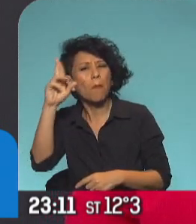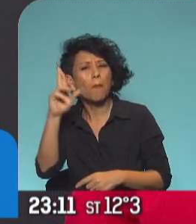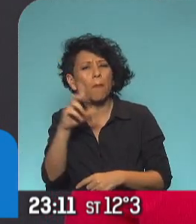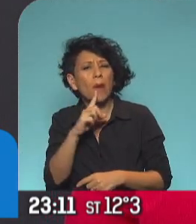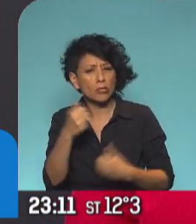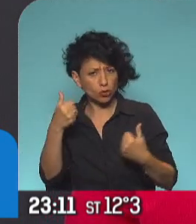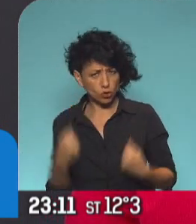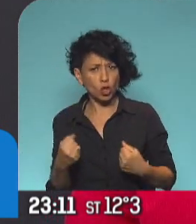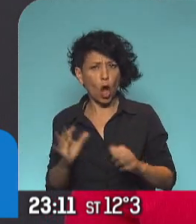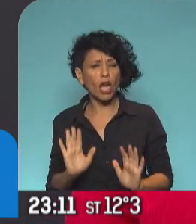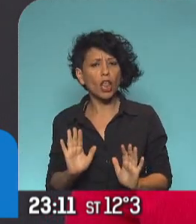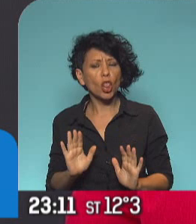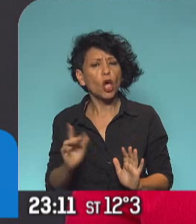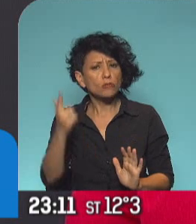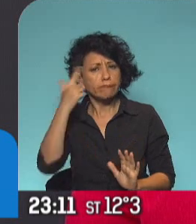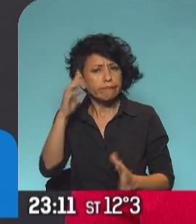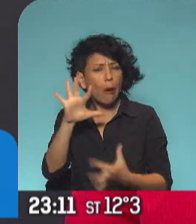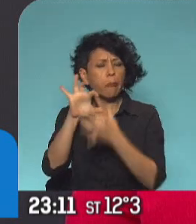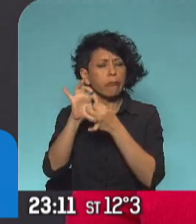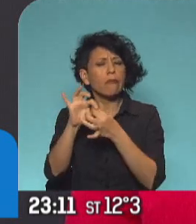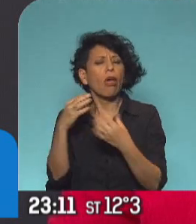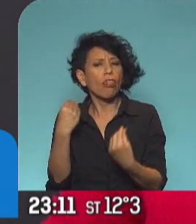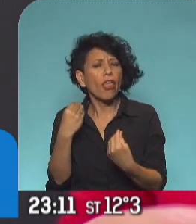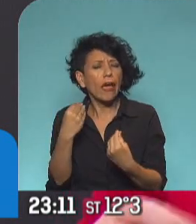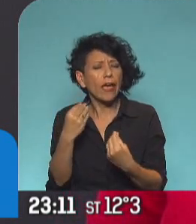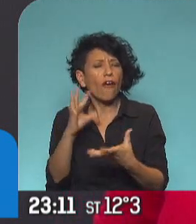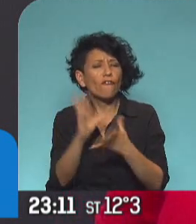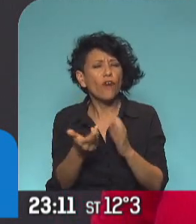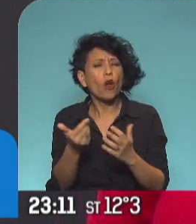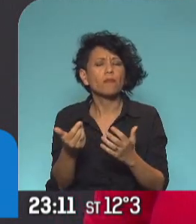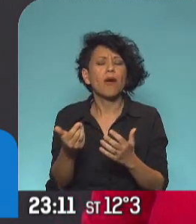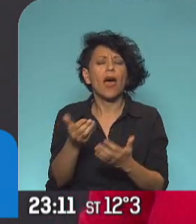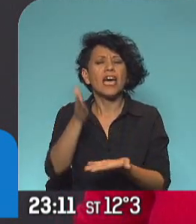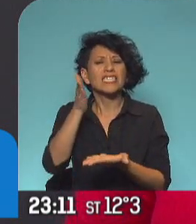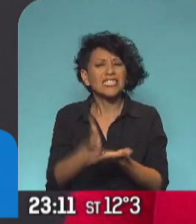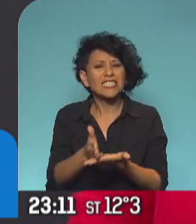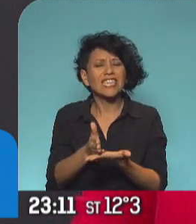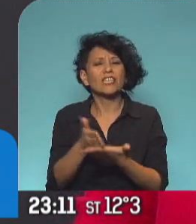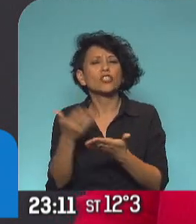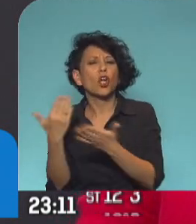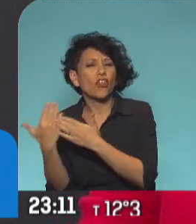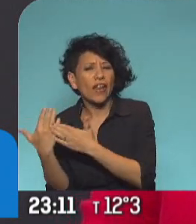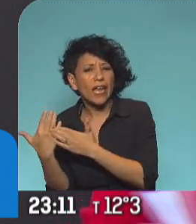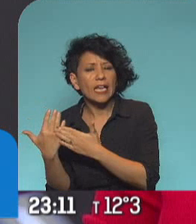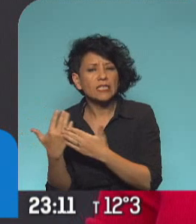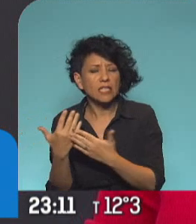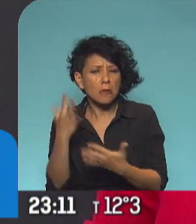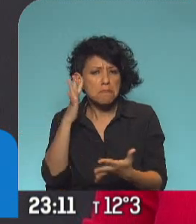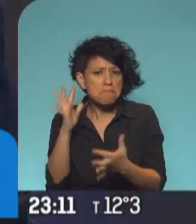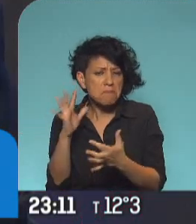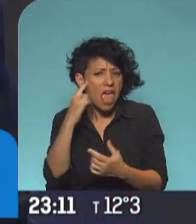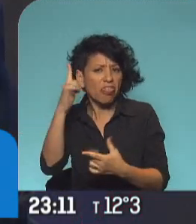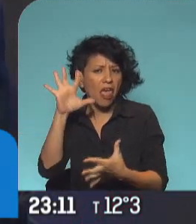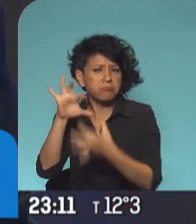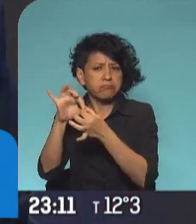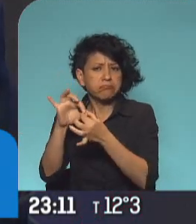sólido, muy coherente en su mirada, muy de derecha o centro-derecha, como bastante coherente y todo. Y me parece que en eso Alberto